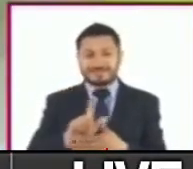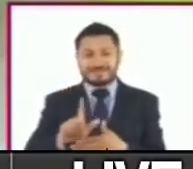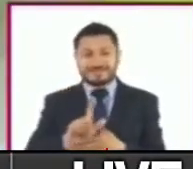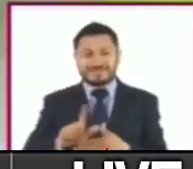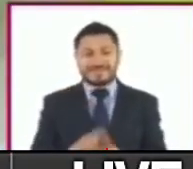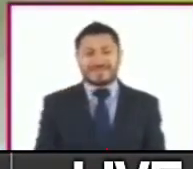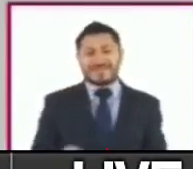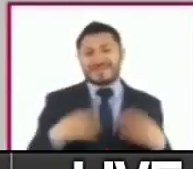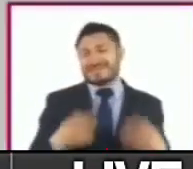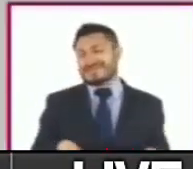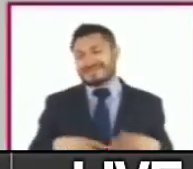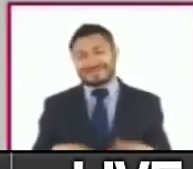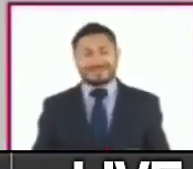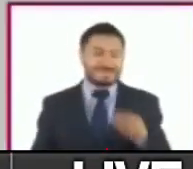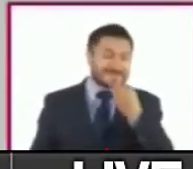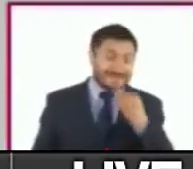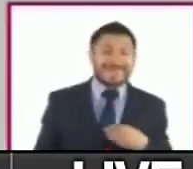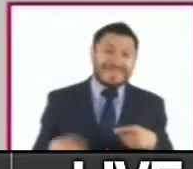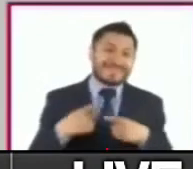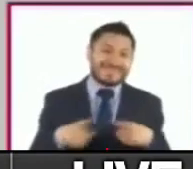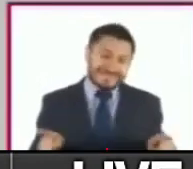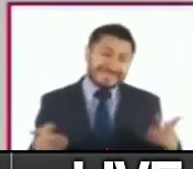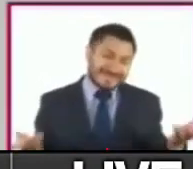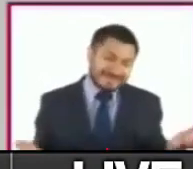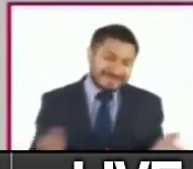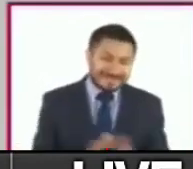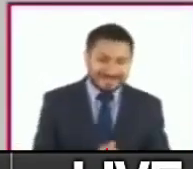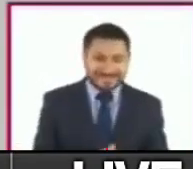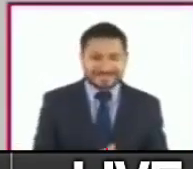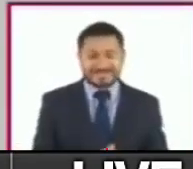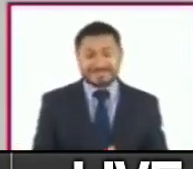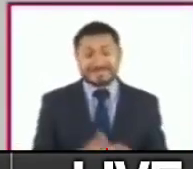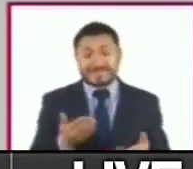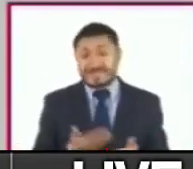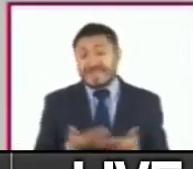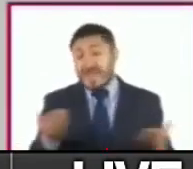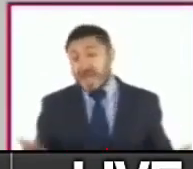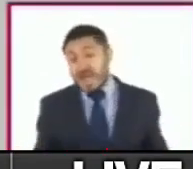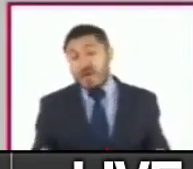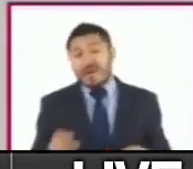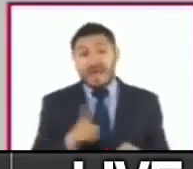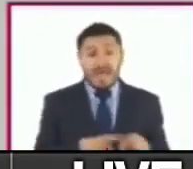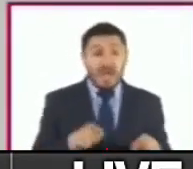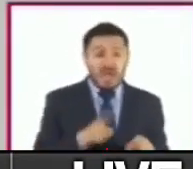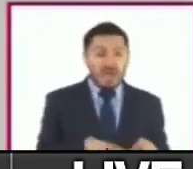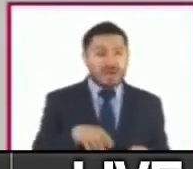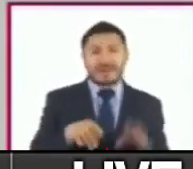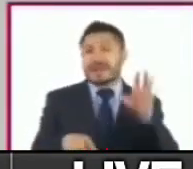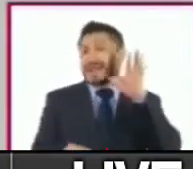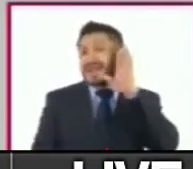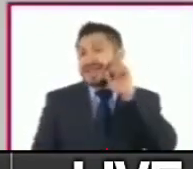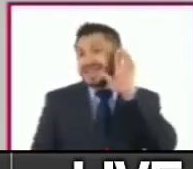¡Oh, no! Muy bien. Es diferente, ¿verdad, chicos? Sí. Ahora lo haremos a la casilla color naranja.